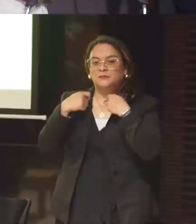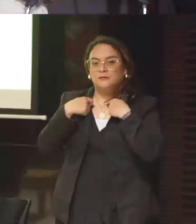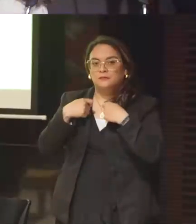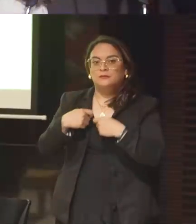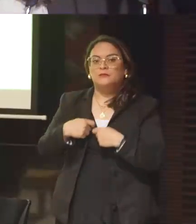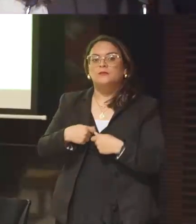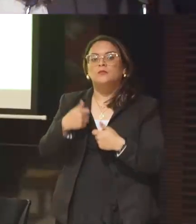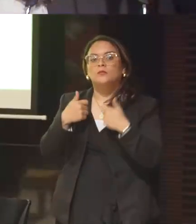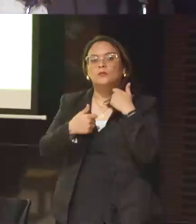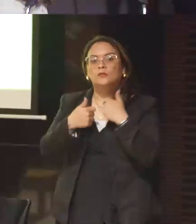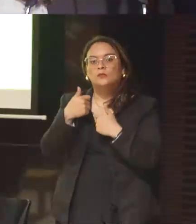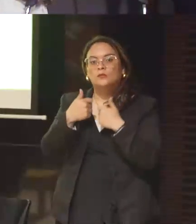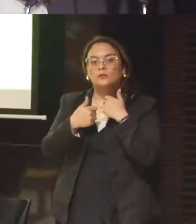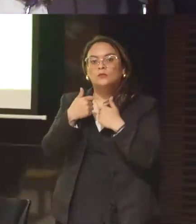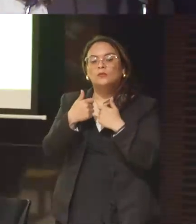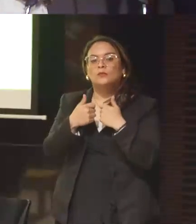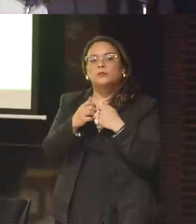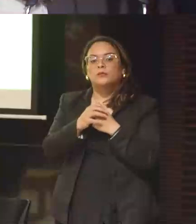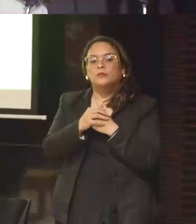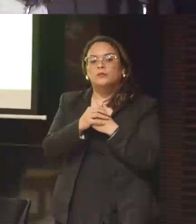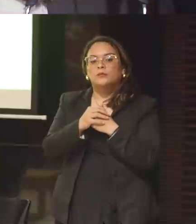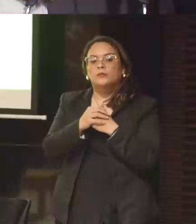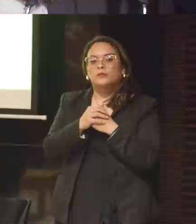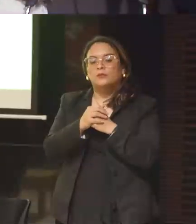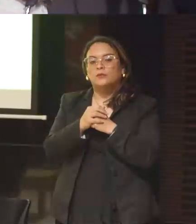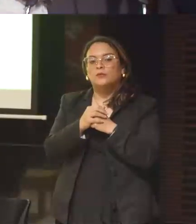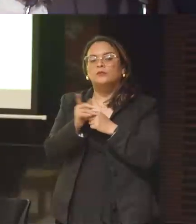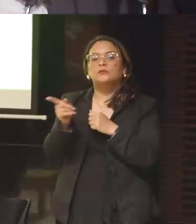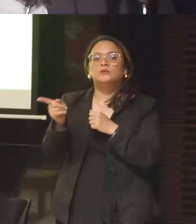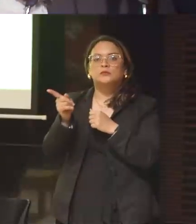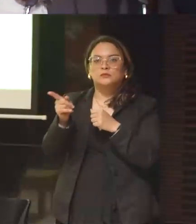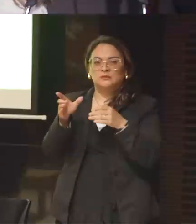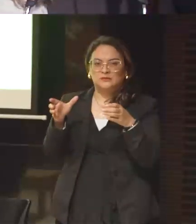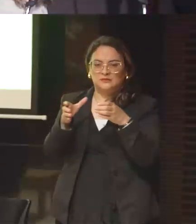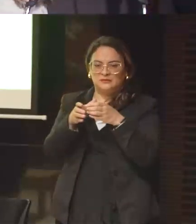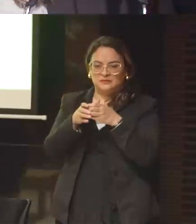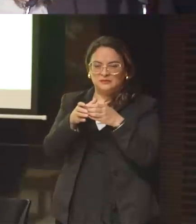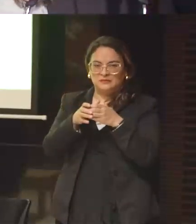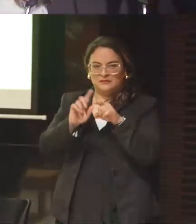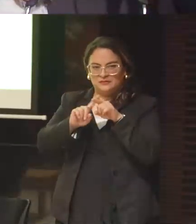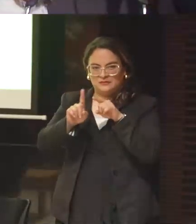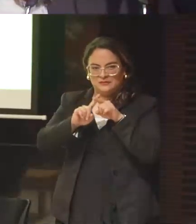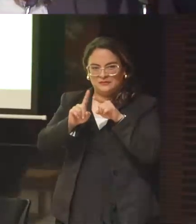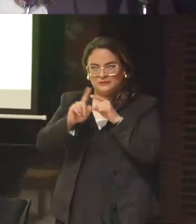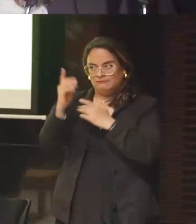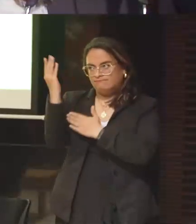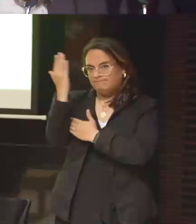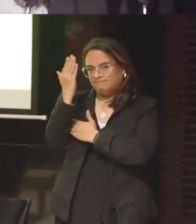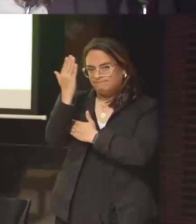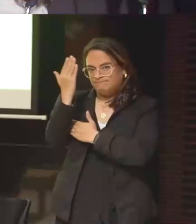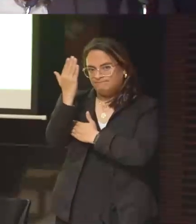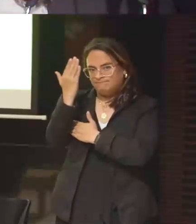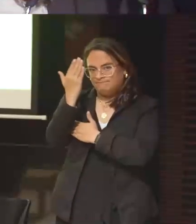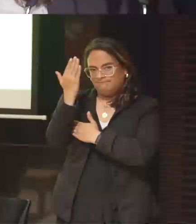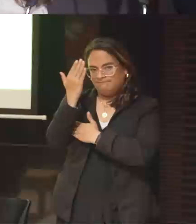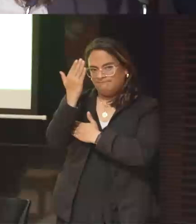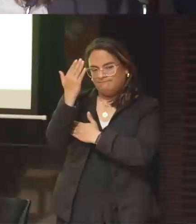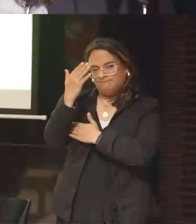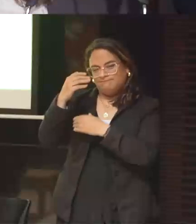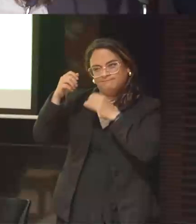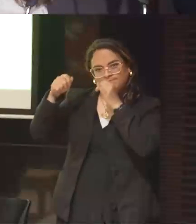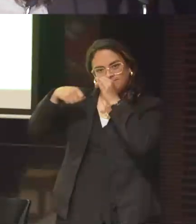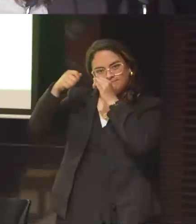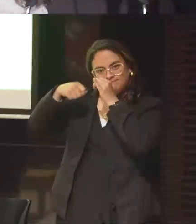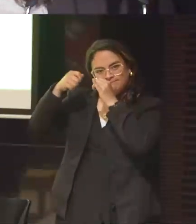sido con Transmilenio. Transmilenio ha llevado toda esta actividad de cine a esas zonas